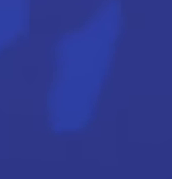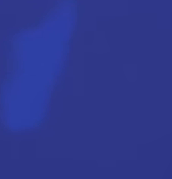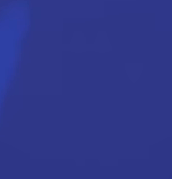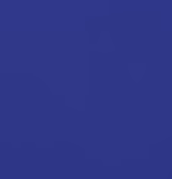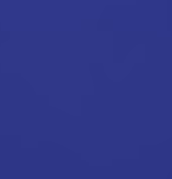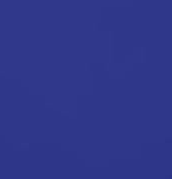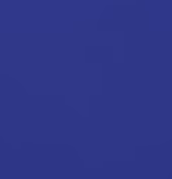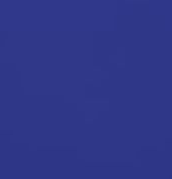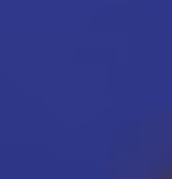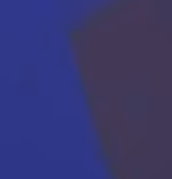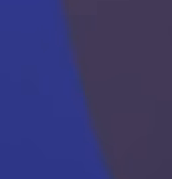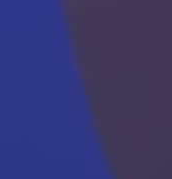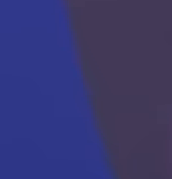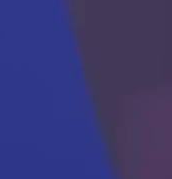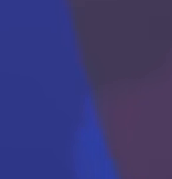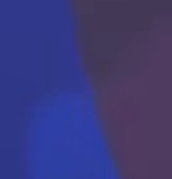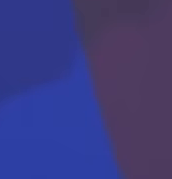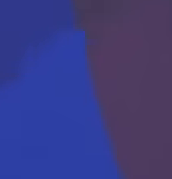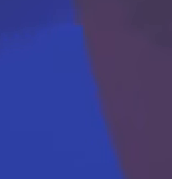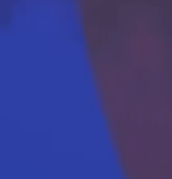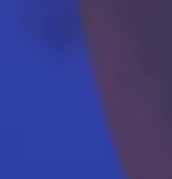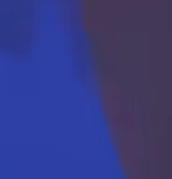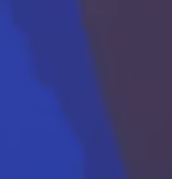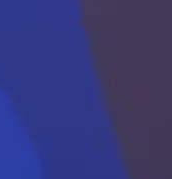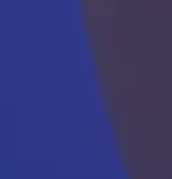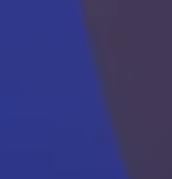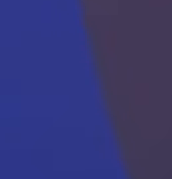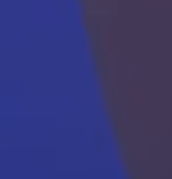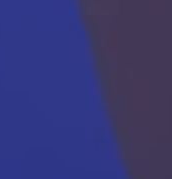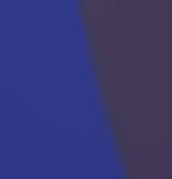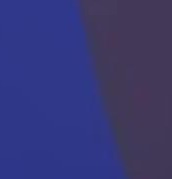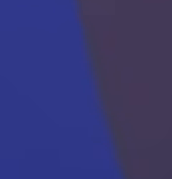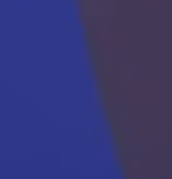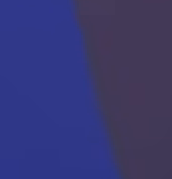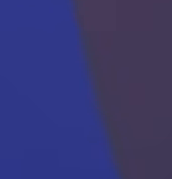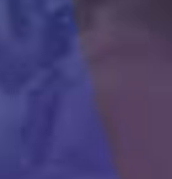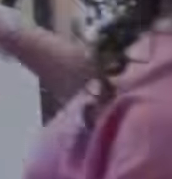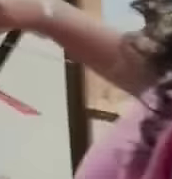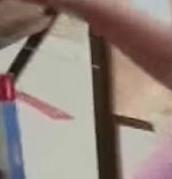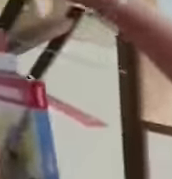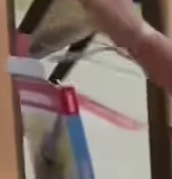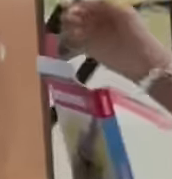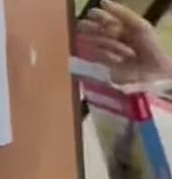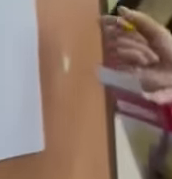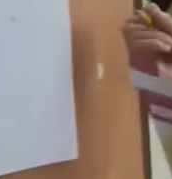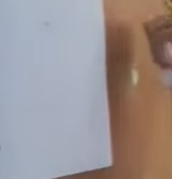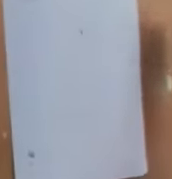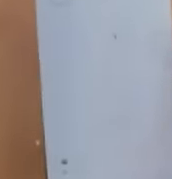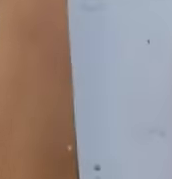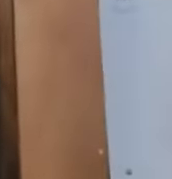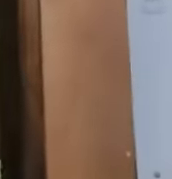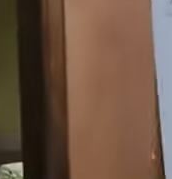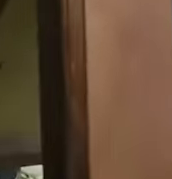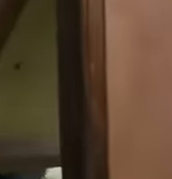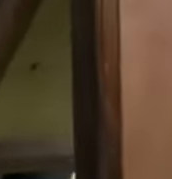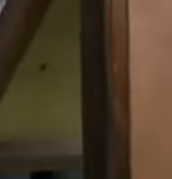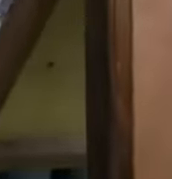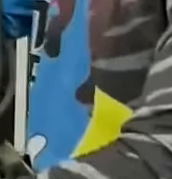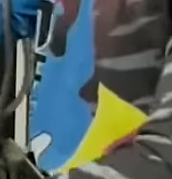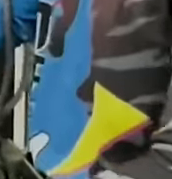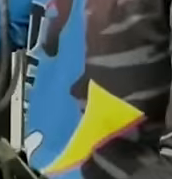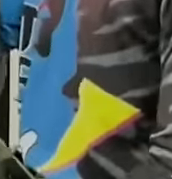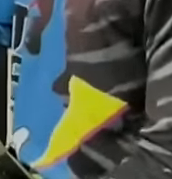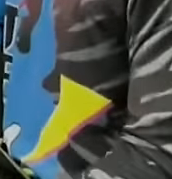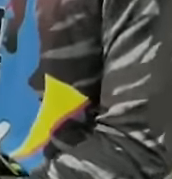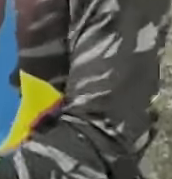A esta hora hay información de último minuto. Veamos. Y recibimos al